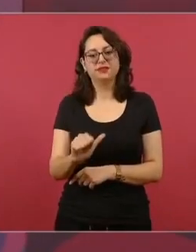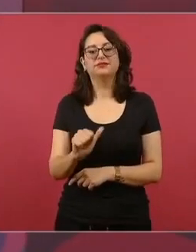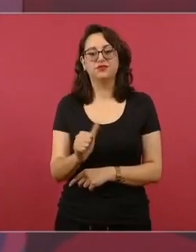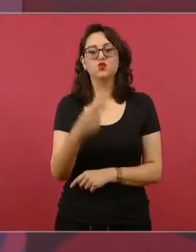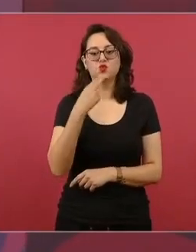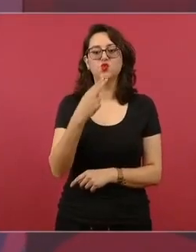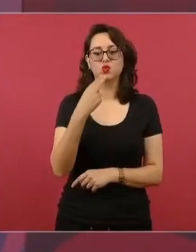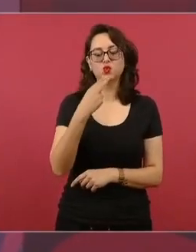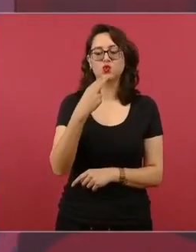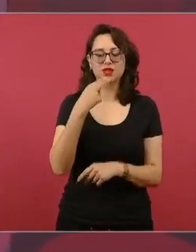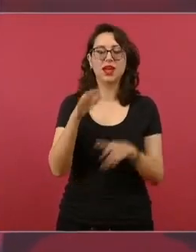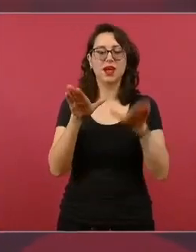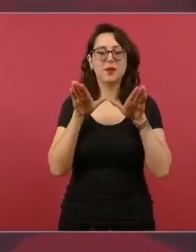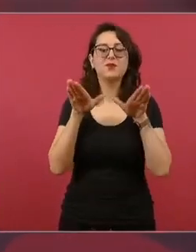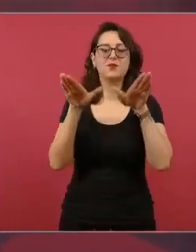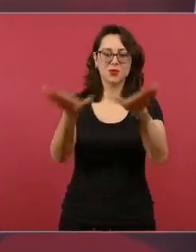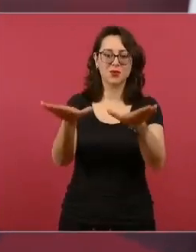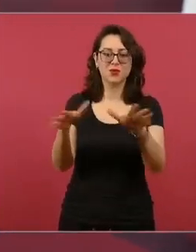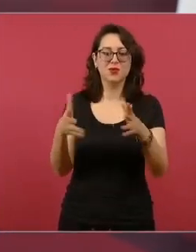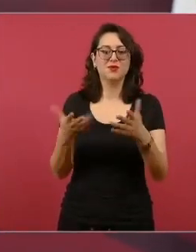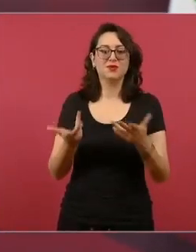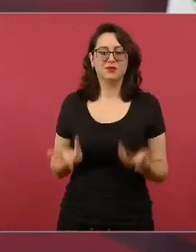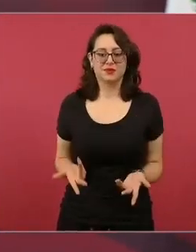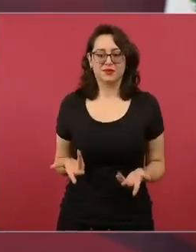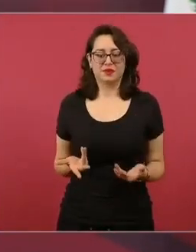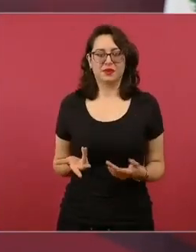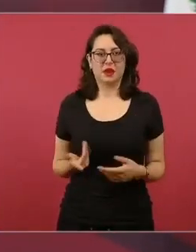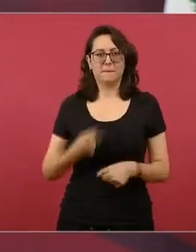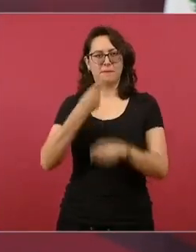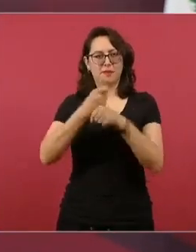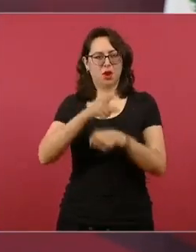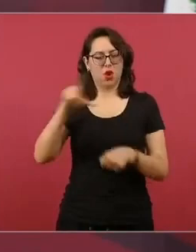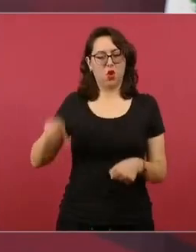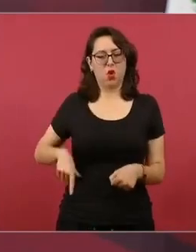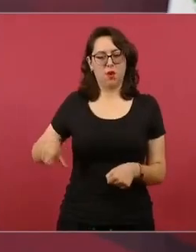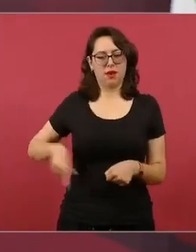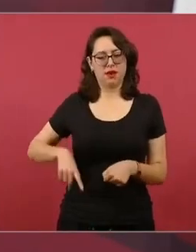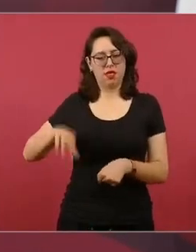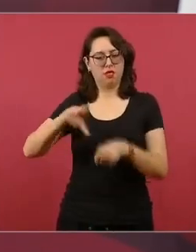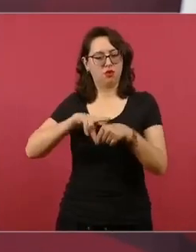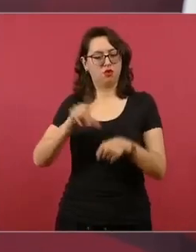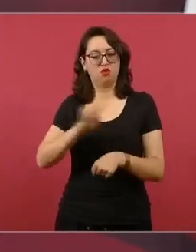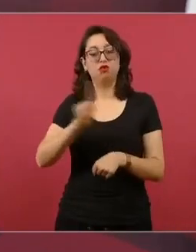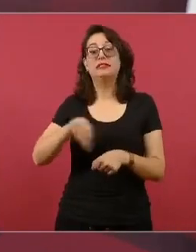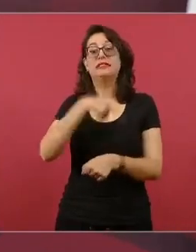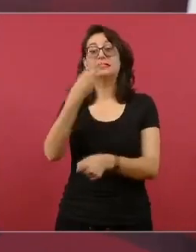No el primer gobernador, sino el segundo.